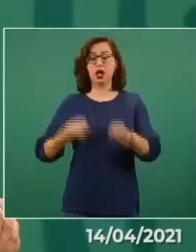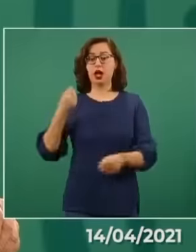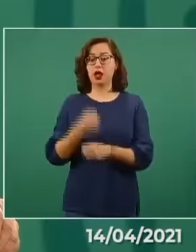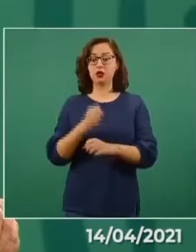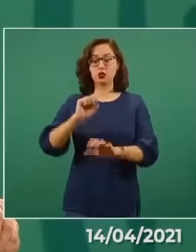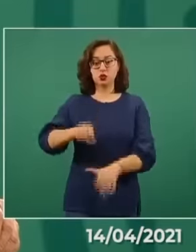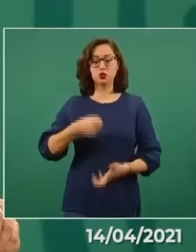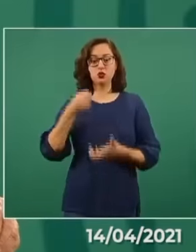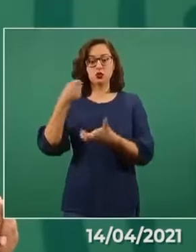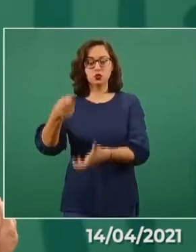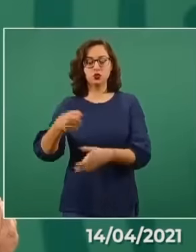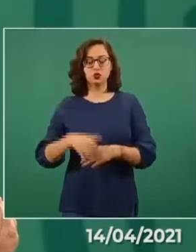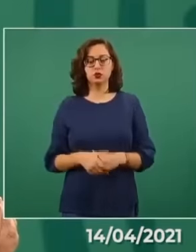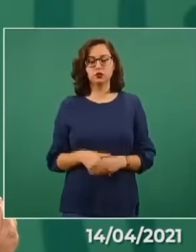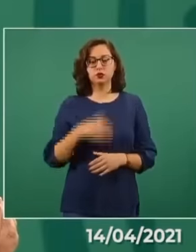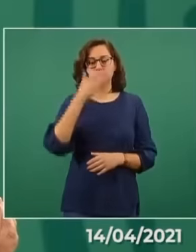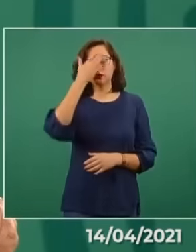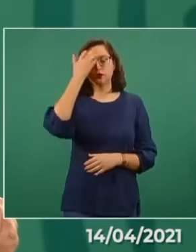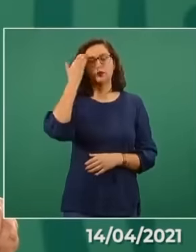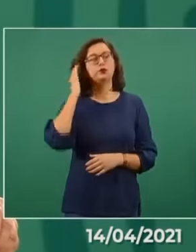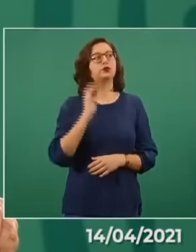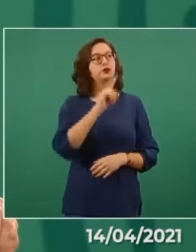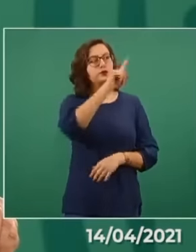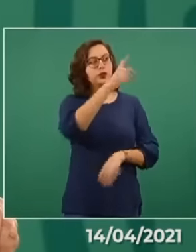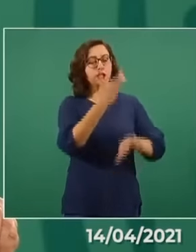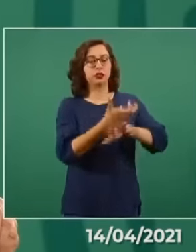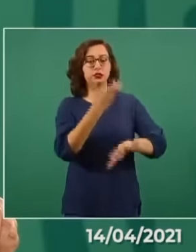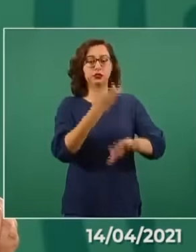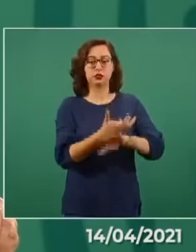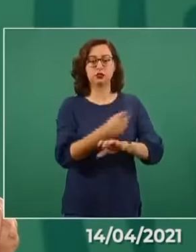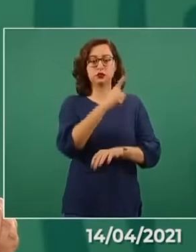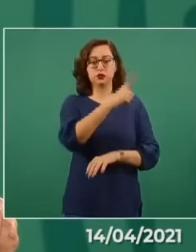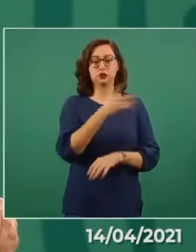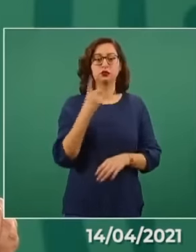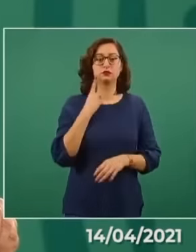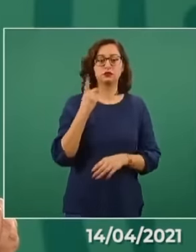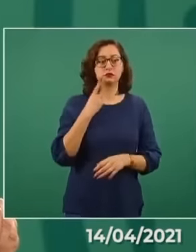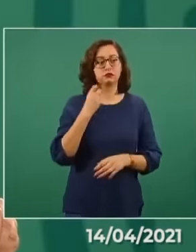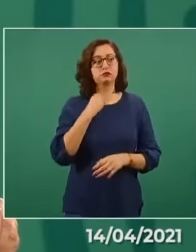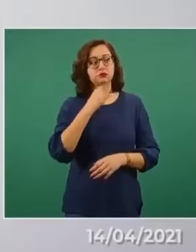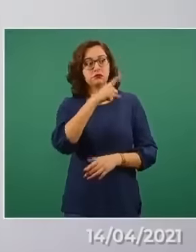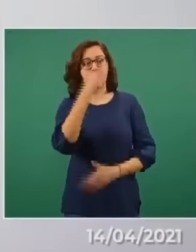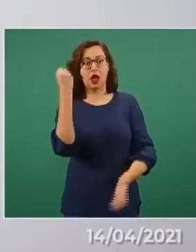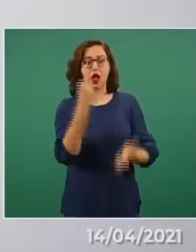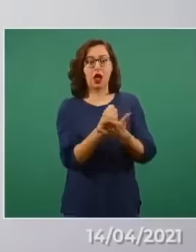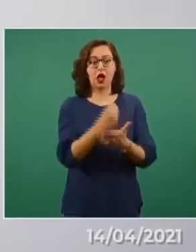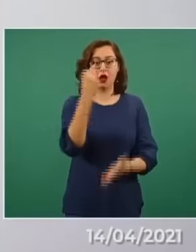Si autoriza el Congreso estadounidense los 4,000 millones para Centroamérica,